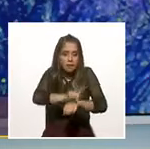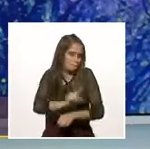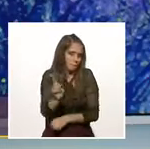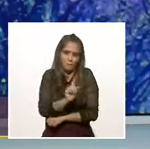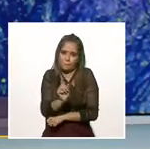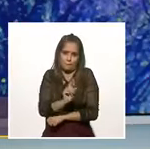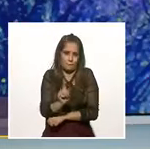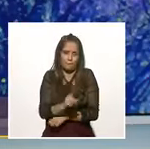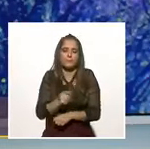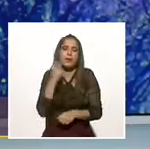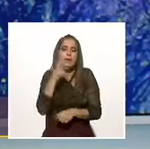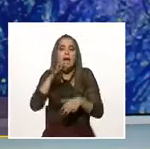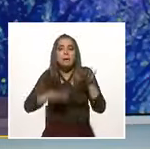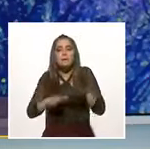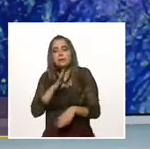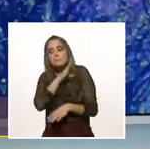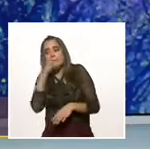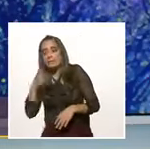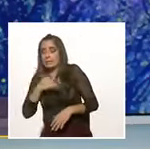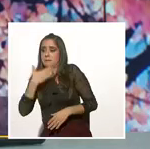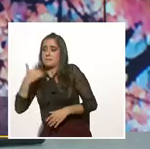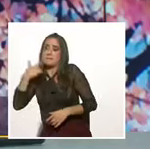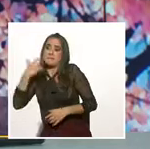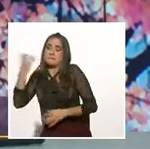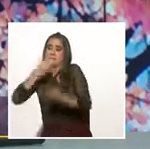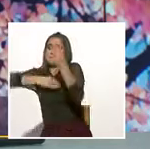viene, exactamente, okay. Marita. Y sobre todo en estas